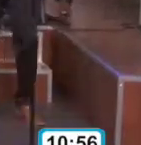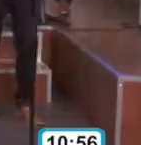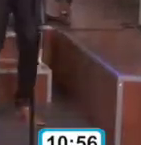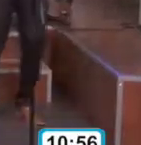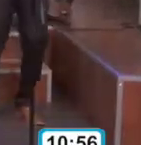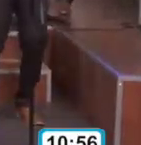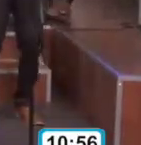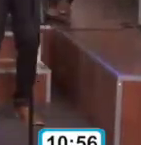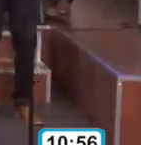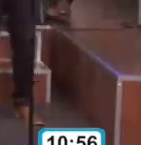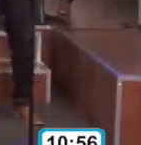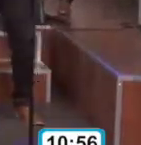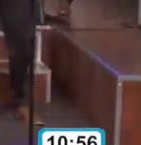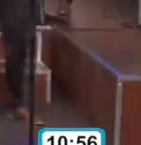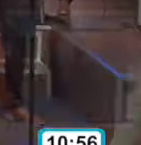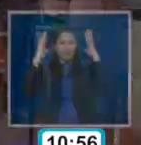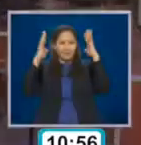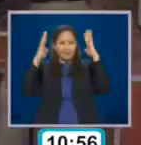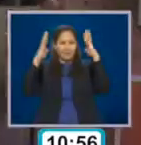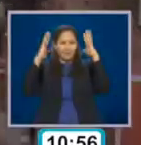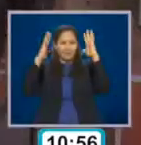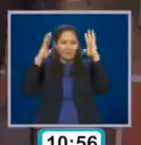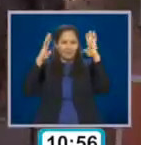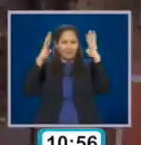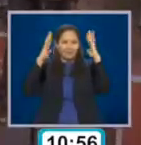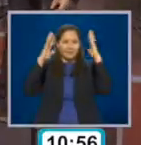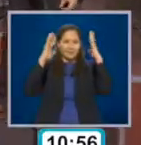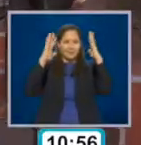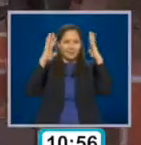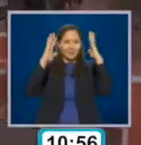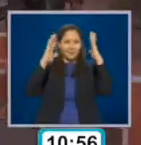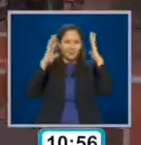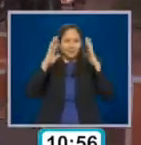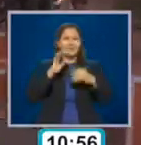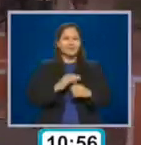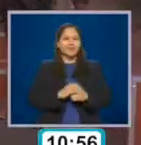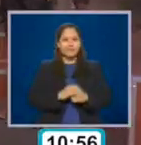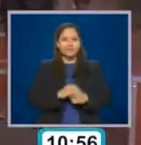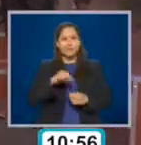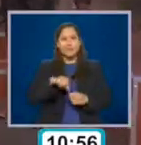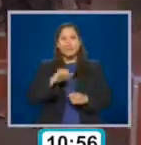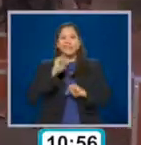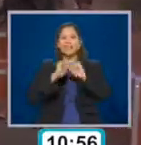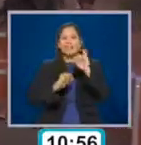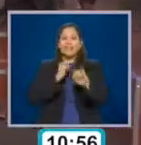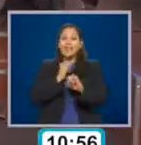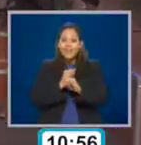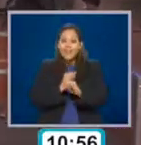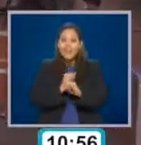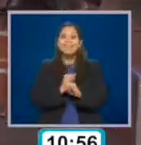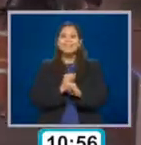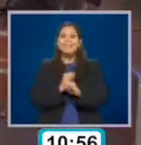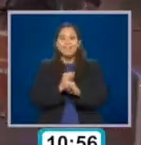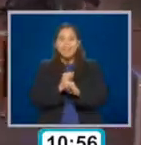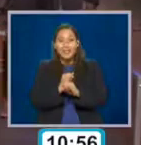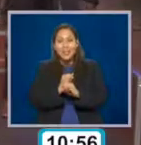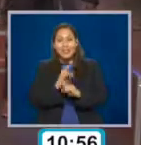aplaudan. ¡Eso! ¡Yo les aplaudo! Con nosotros, los